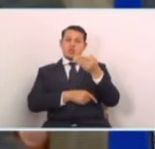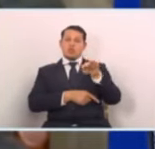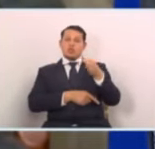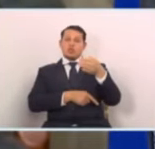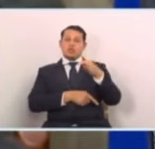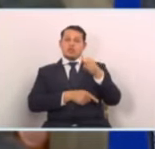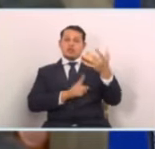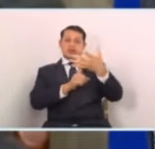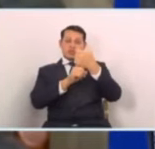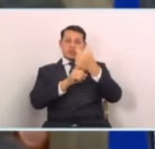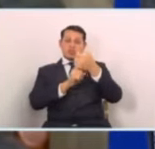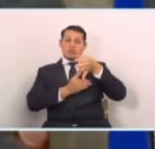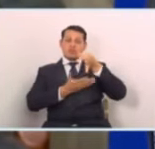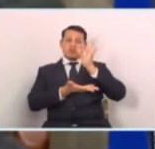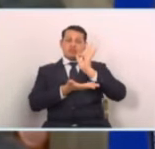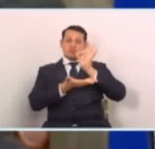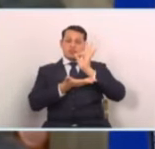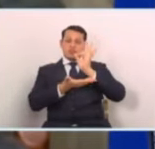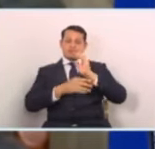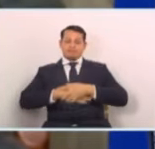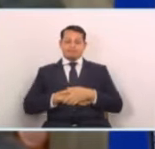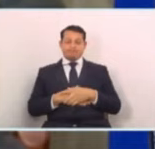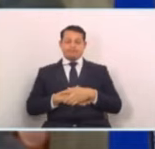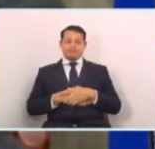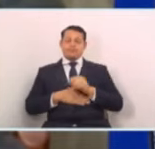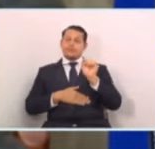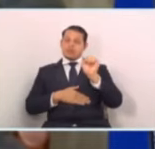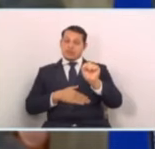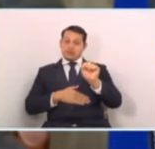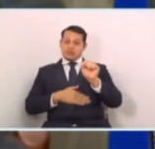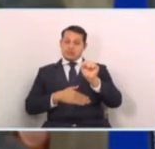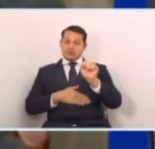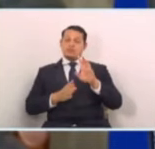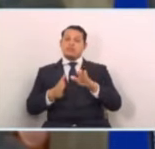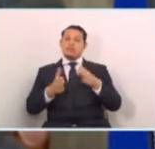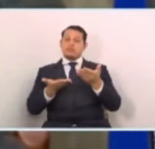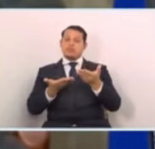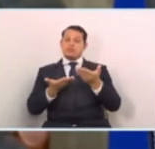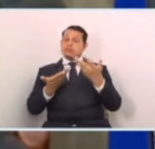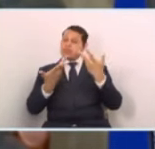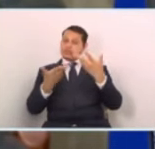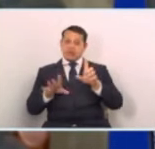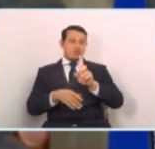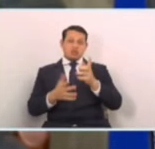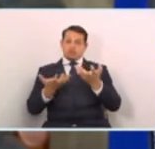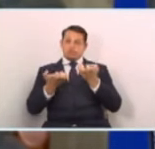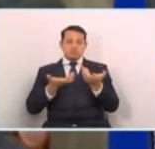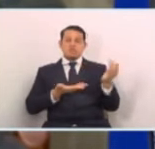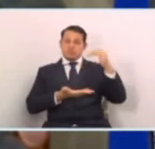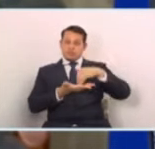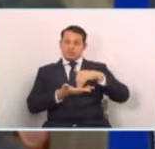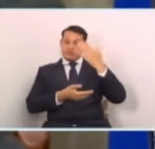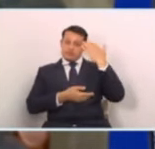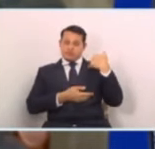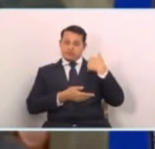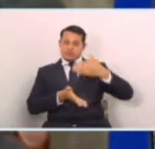utilizan para tomar el té o café. Eso precisamente es lo que ya no queremos. Y eso es lo que